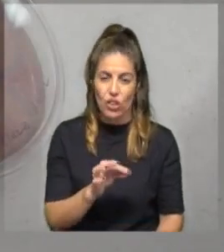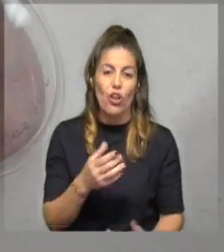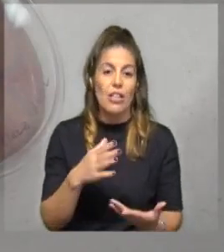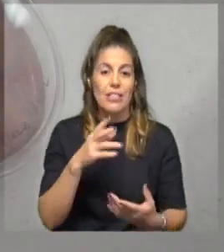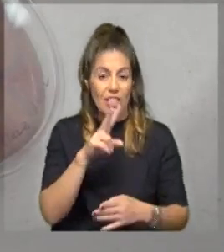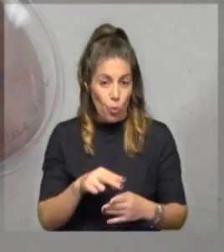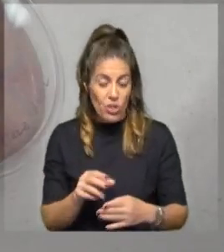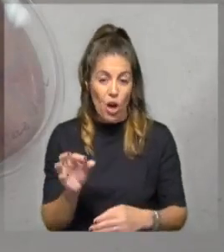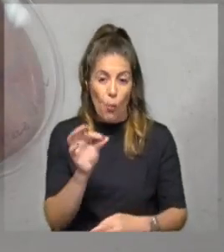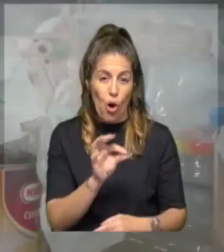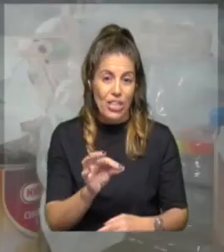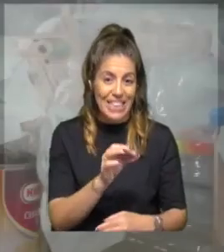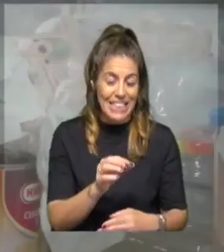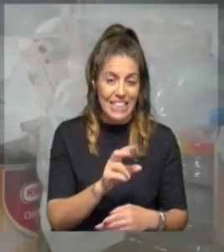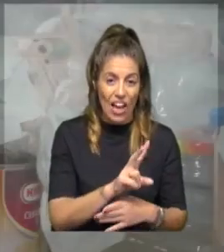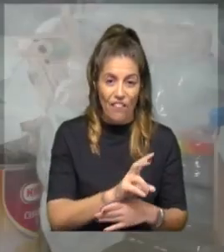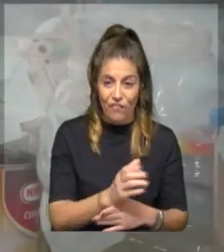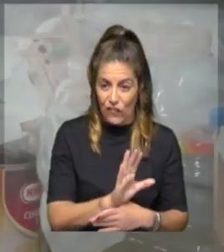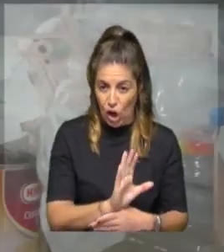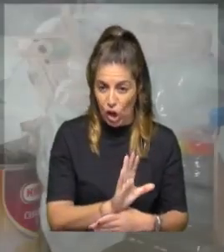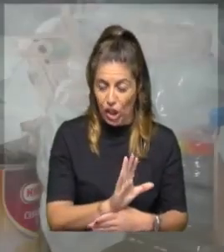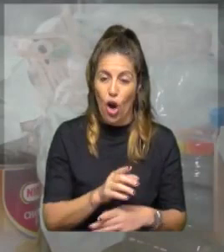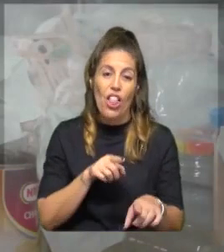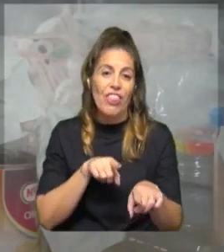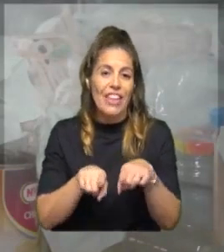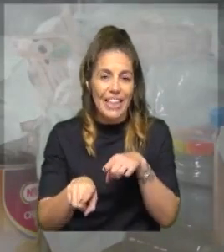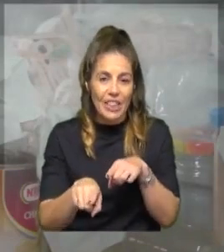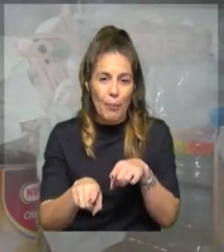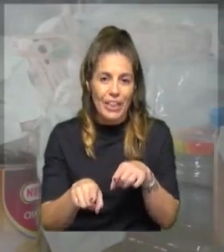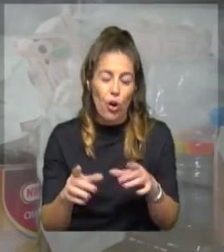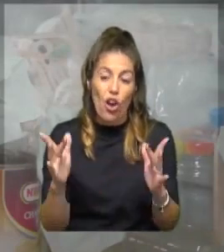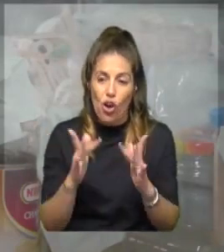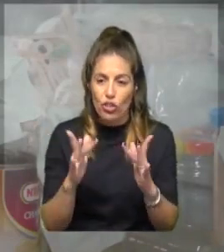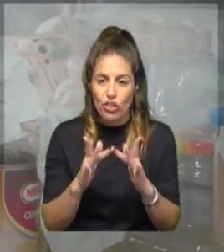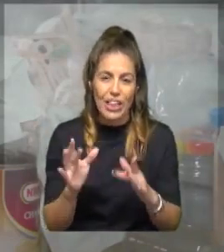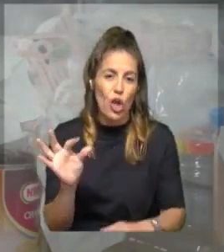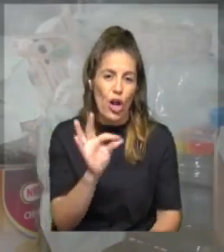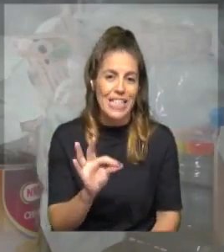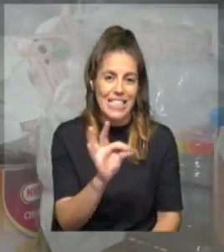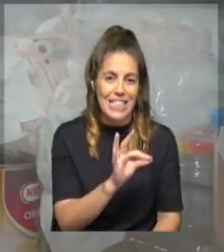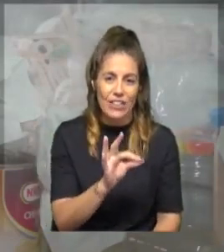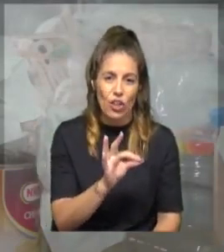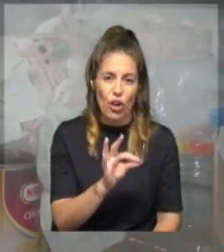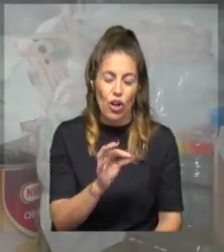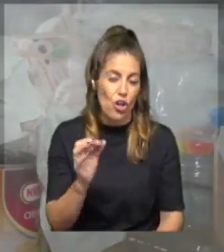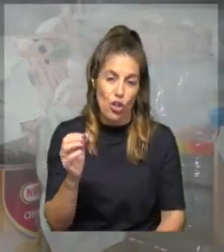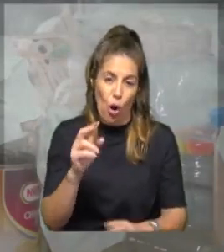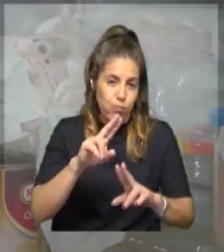insecticidas biológicos. ¿Por qué? Porque directamente cuando entran en contacto con un insecto lo